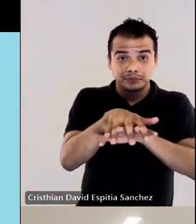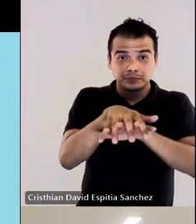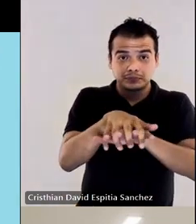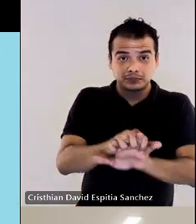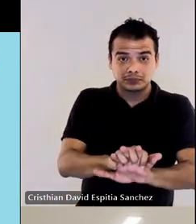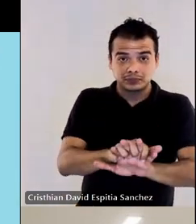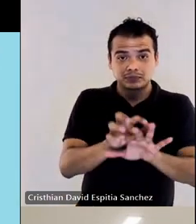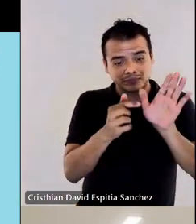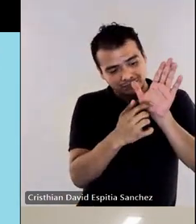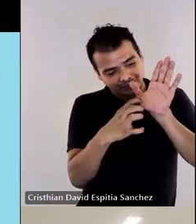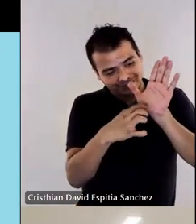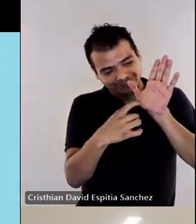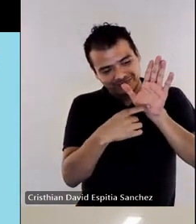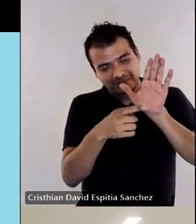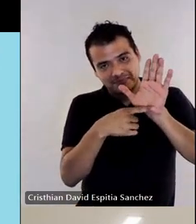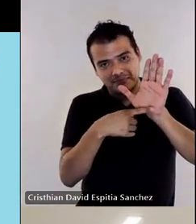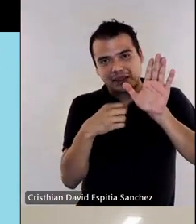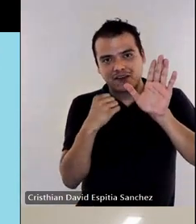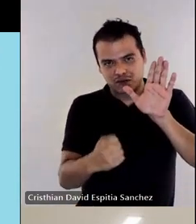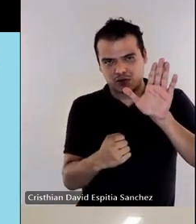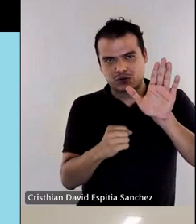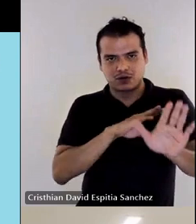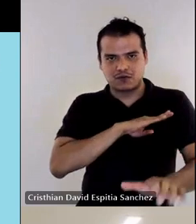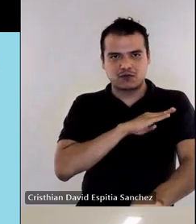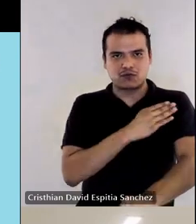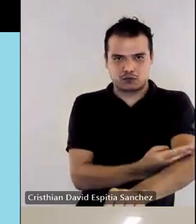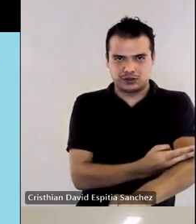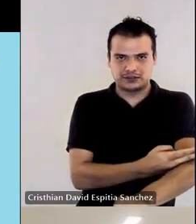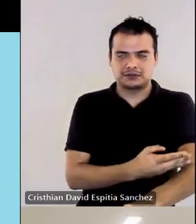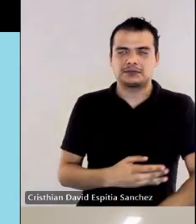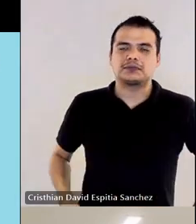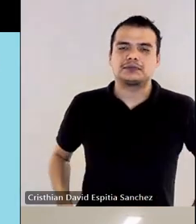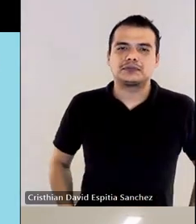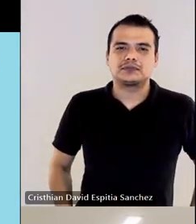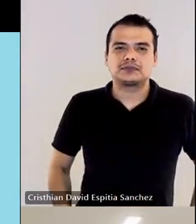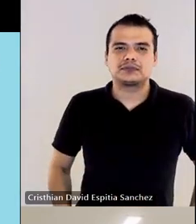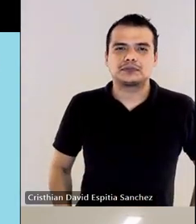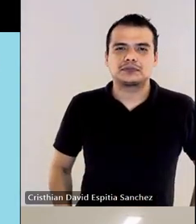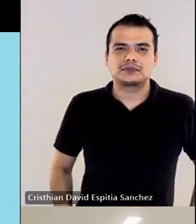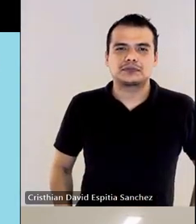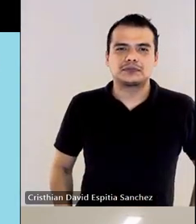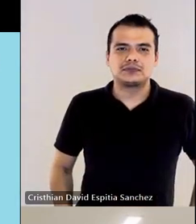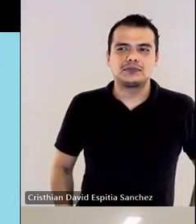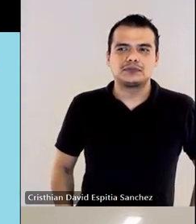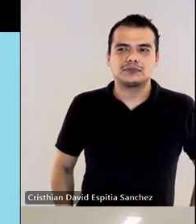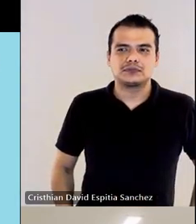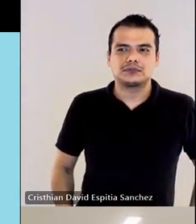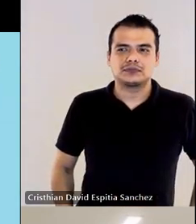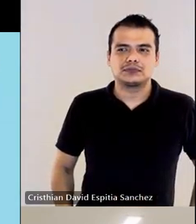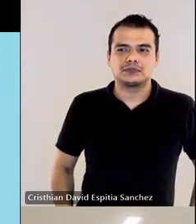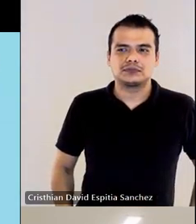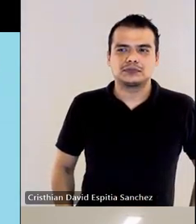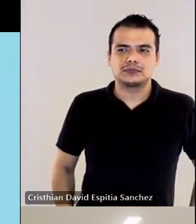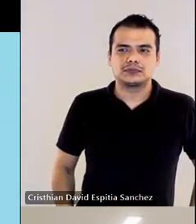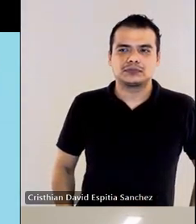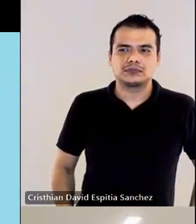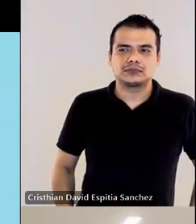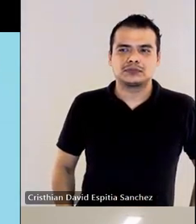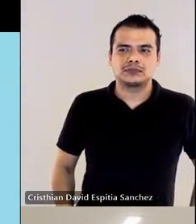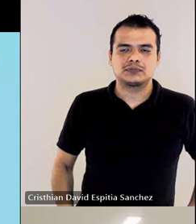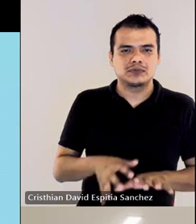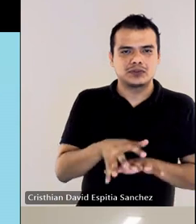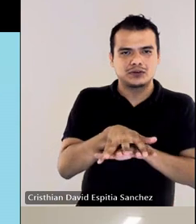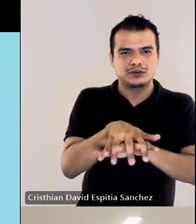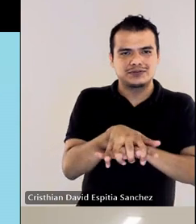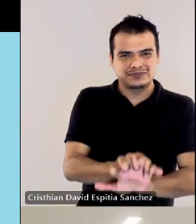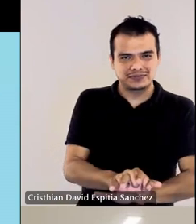mano inicial se pone la otra, que es la que va a apoyar, y van a hacerse compresiones a 5 centímetros, 5 o